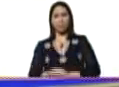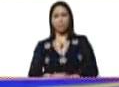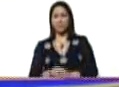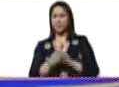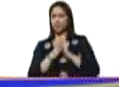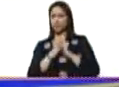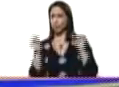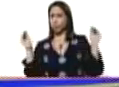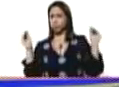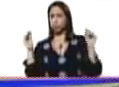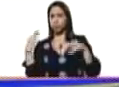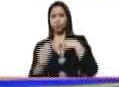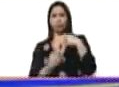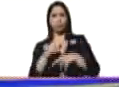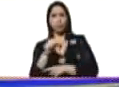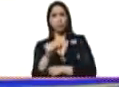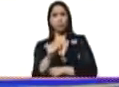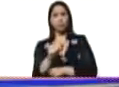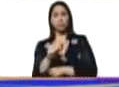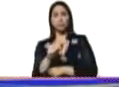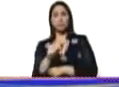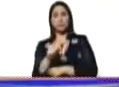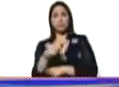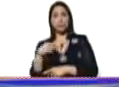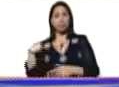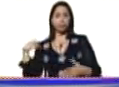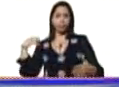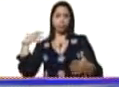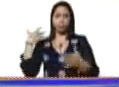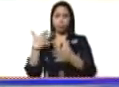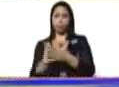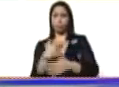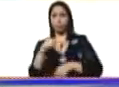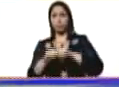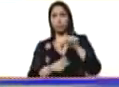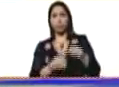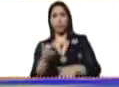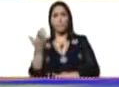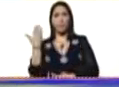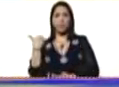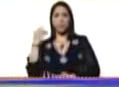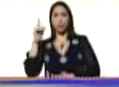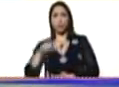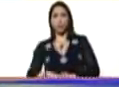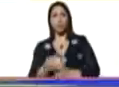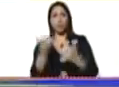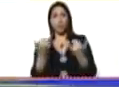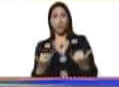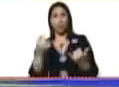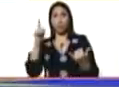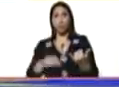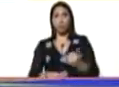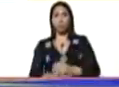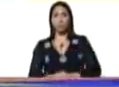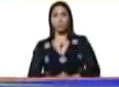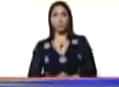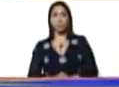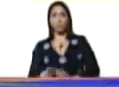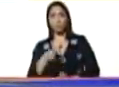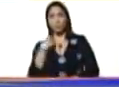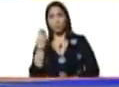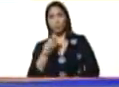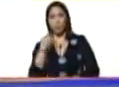las revoluciones que se han llevado a cabo durante el siglo pasado y durante este joven